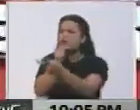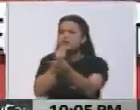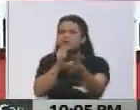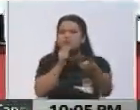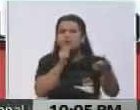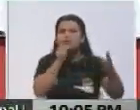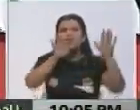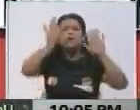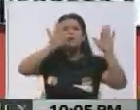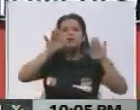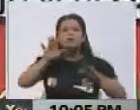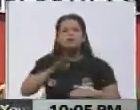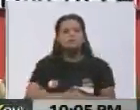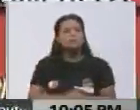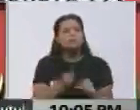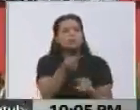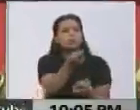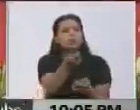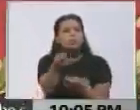No. Poca gente.